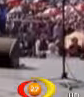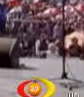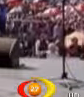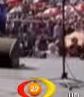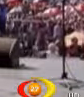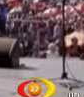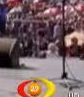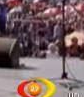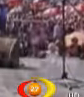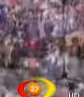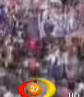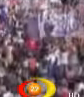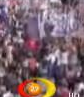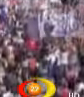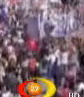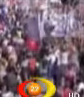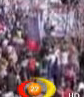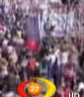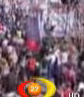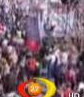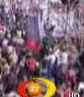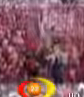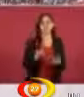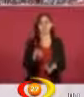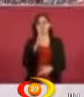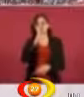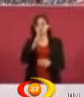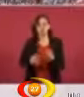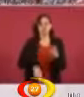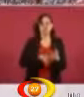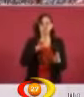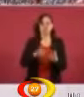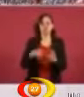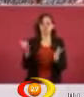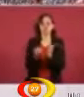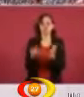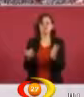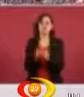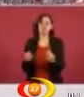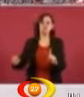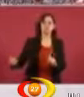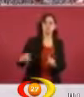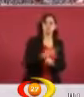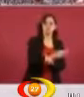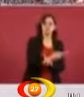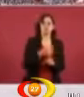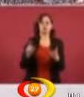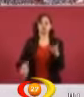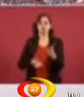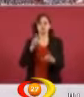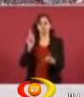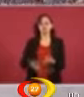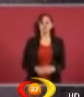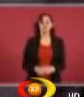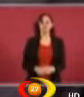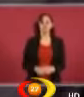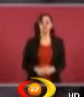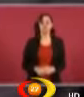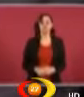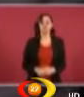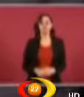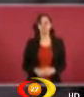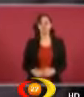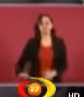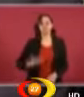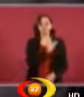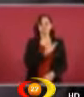horas de duración lópez obrador aseguró que consolidar la transformación nacional requerirá un año más por lo que en 2020 quedarán